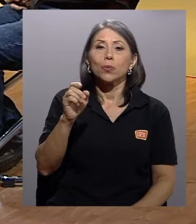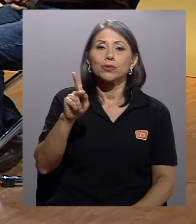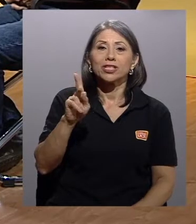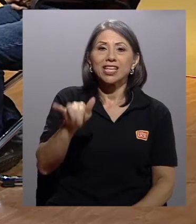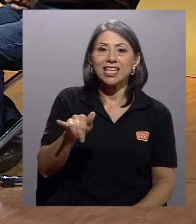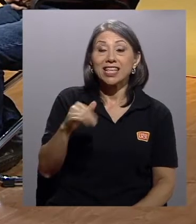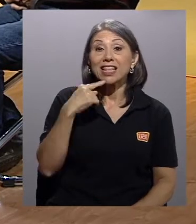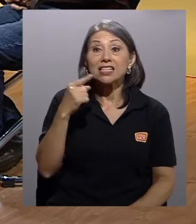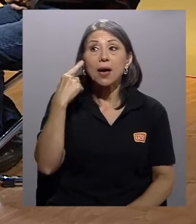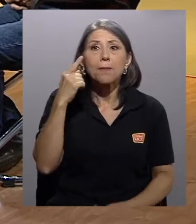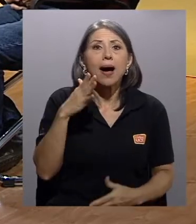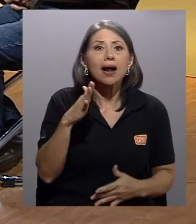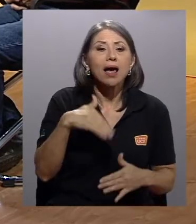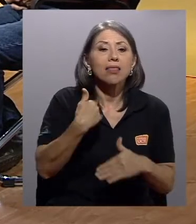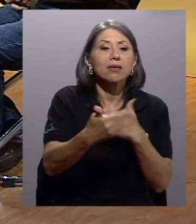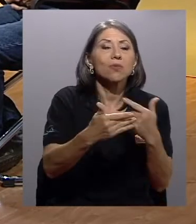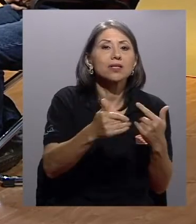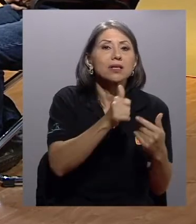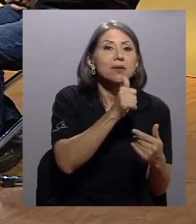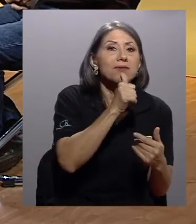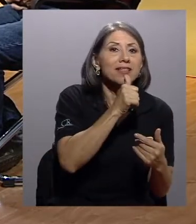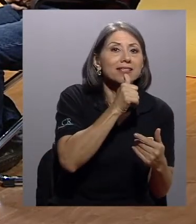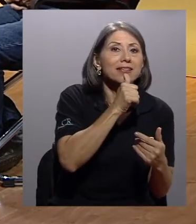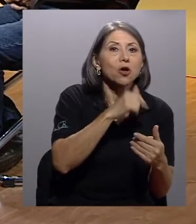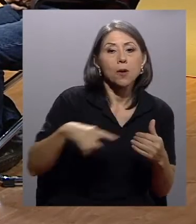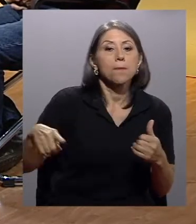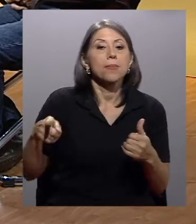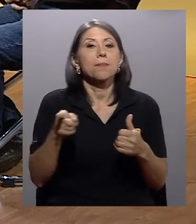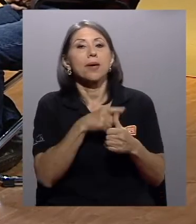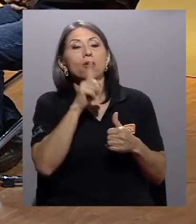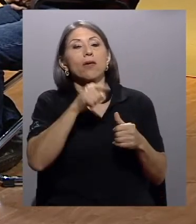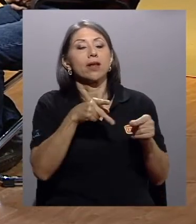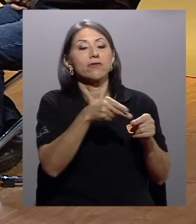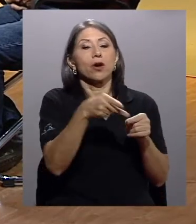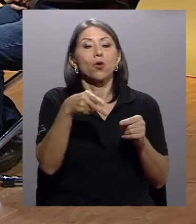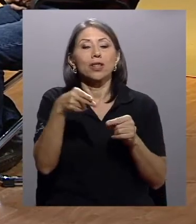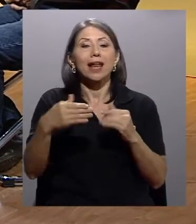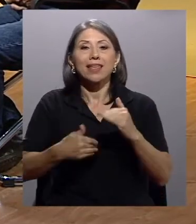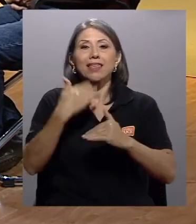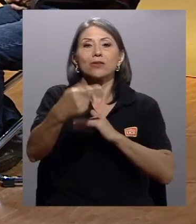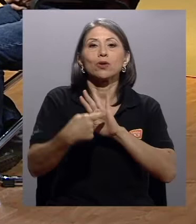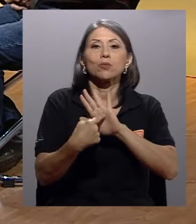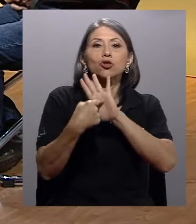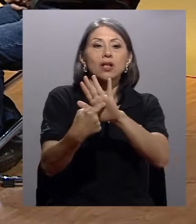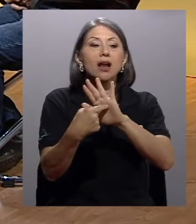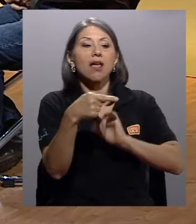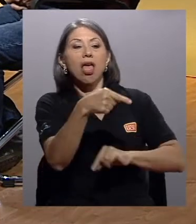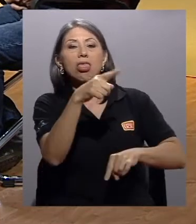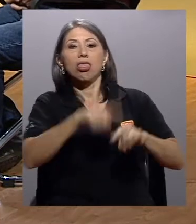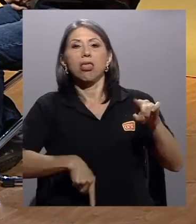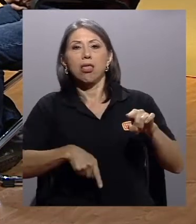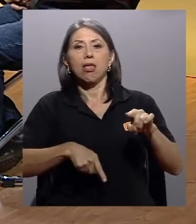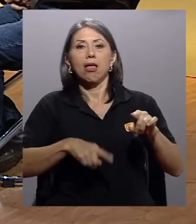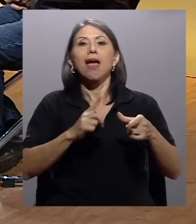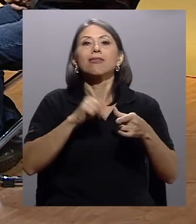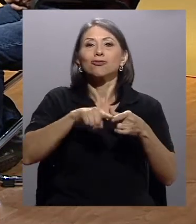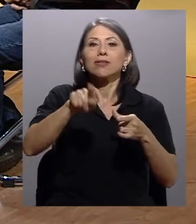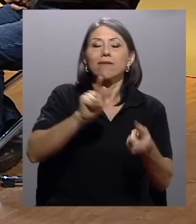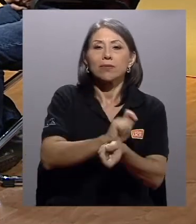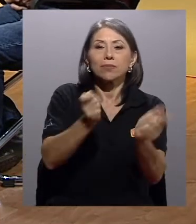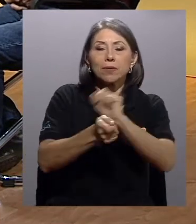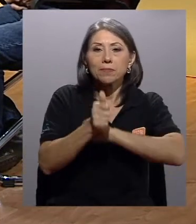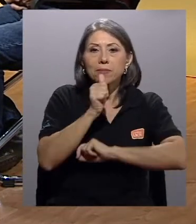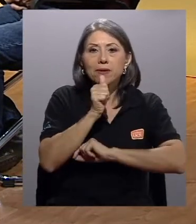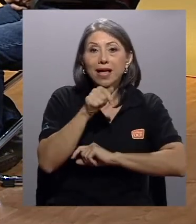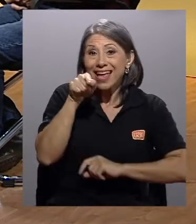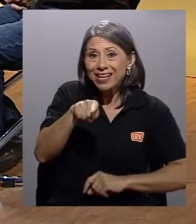buscar la privatización es primero recortar y después mostrar que son ineficientes. Y eso es una forma